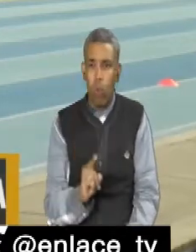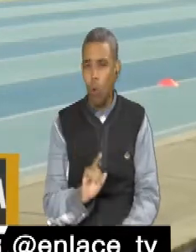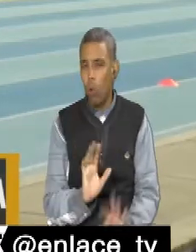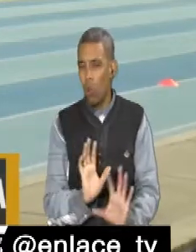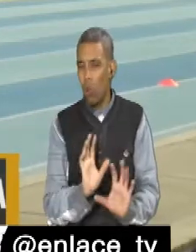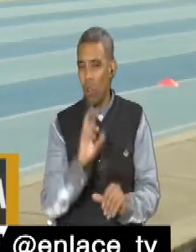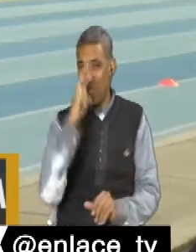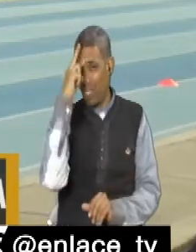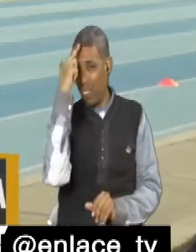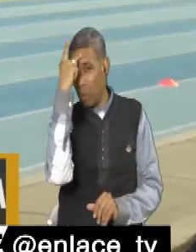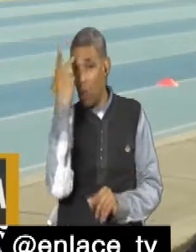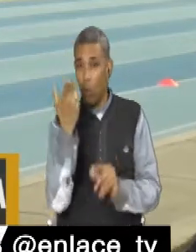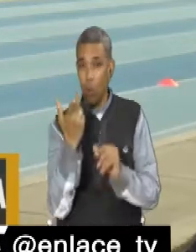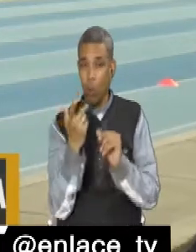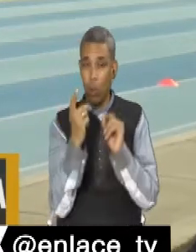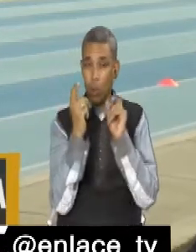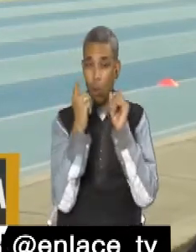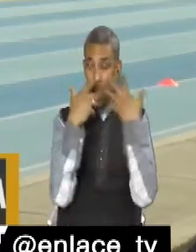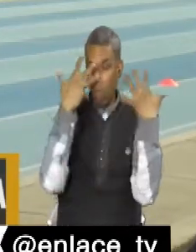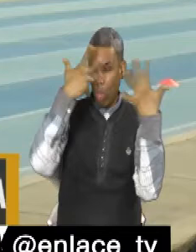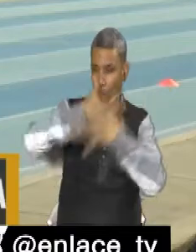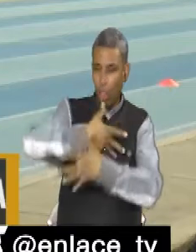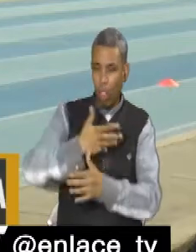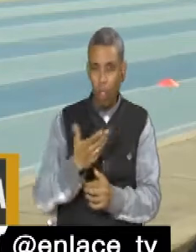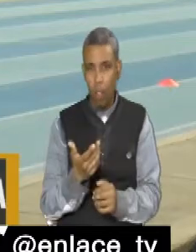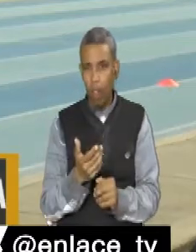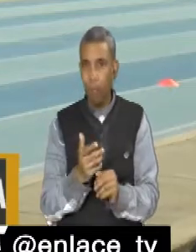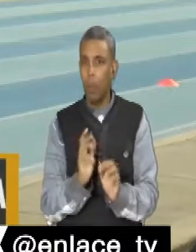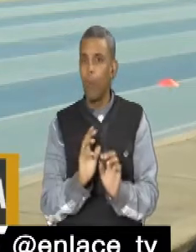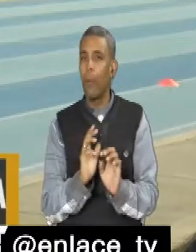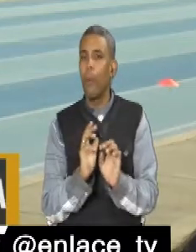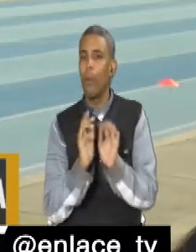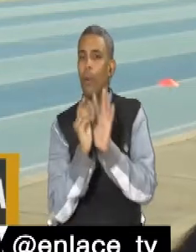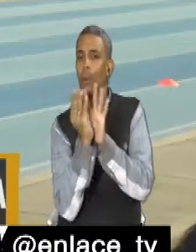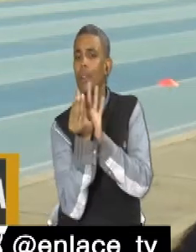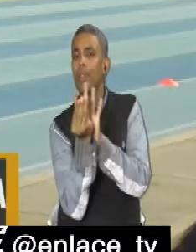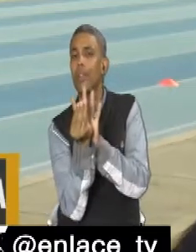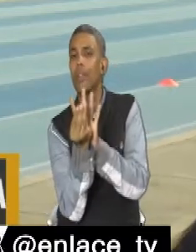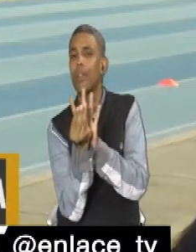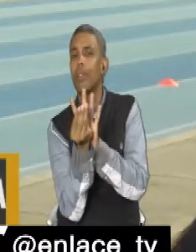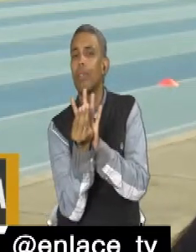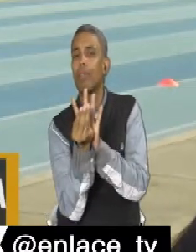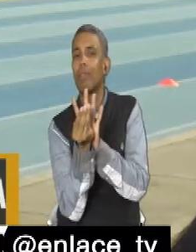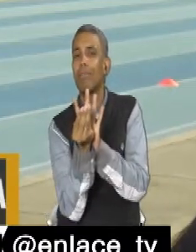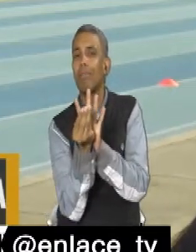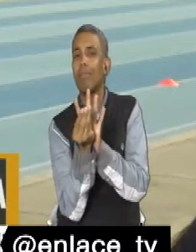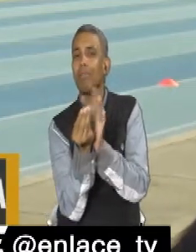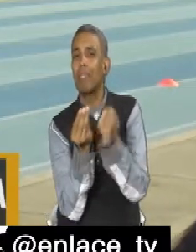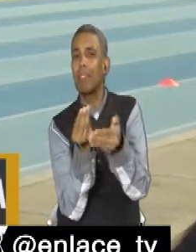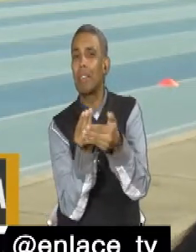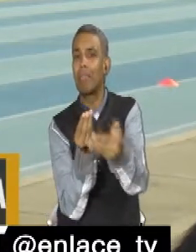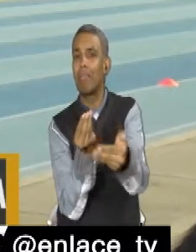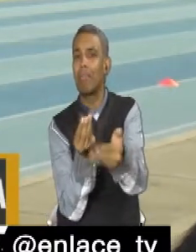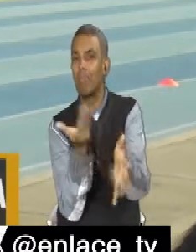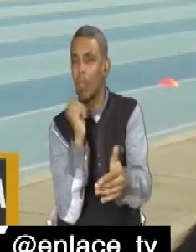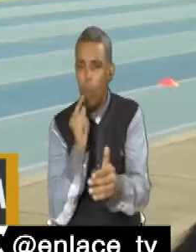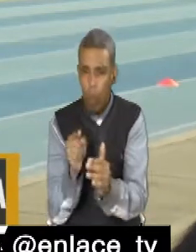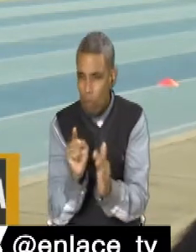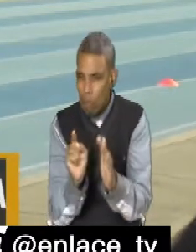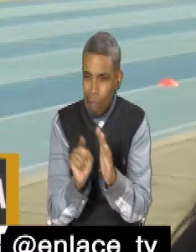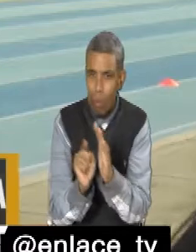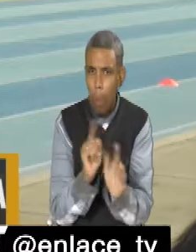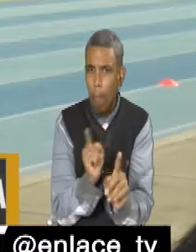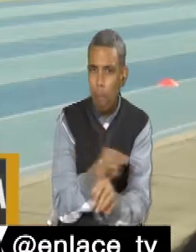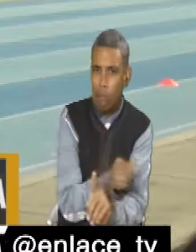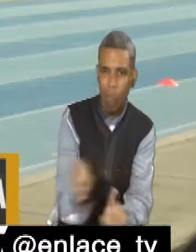pronto desatenciones, no concretamos en la parte ofensiva. Y bueno, creo que eso se quedó en el pasado. Ya estamos pensando